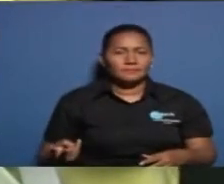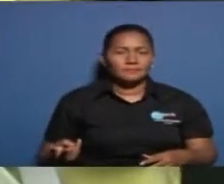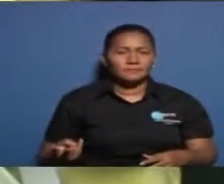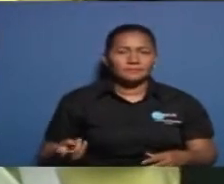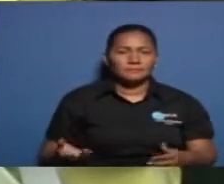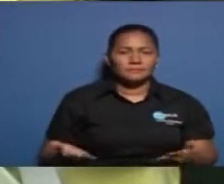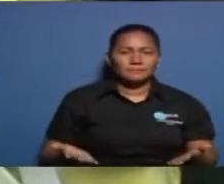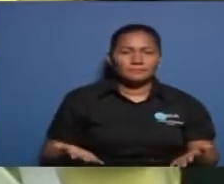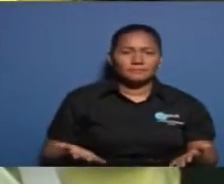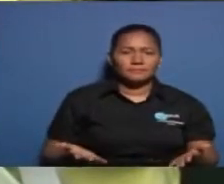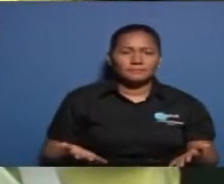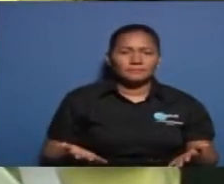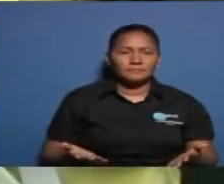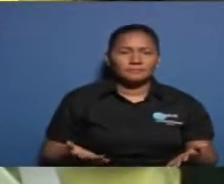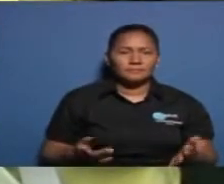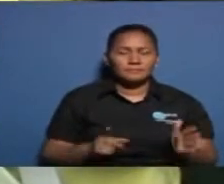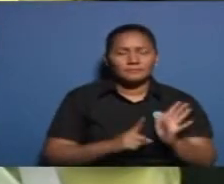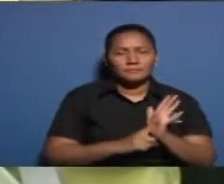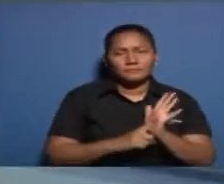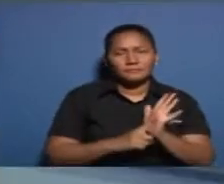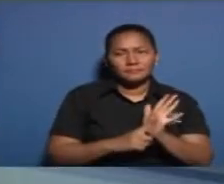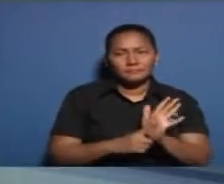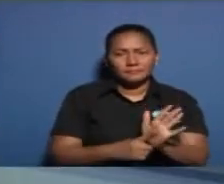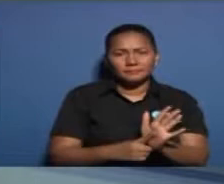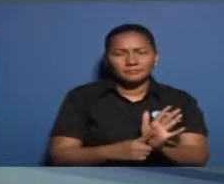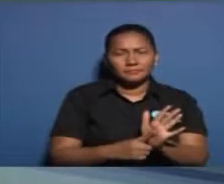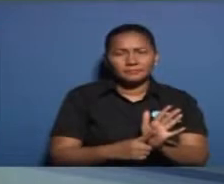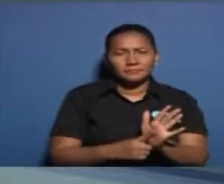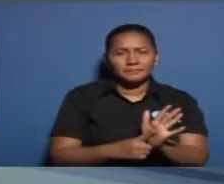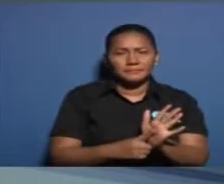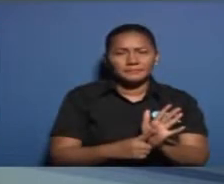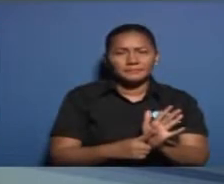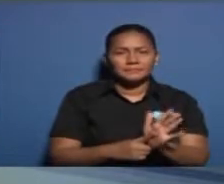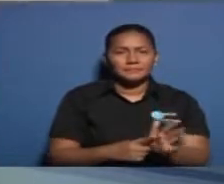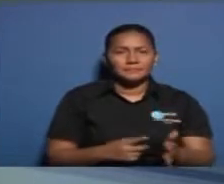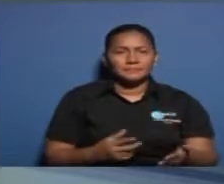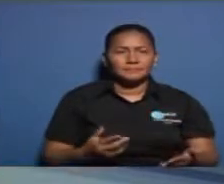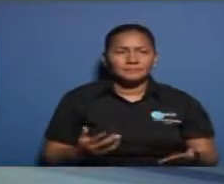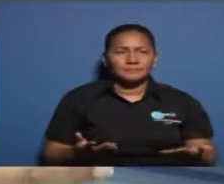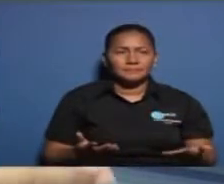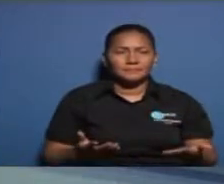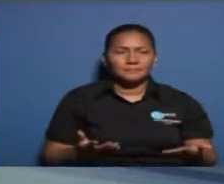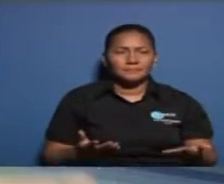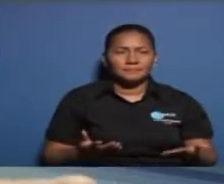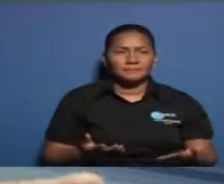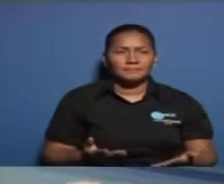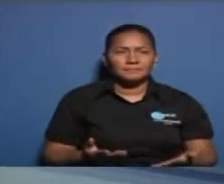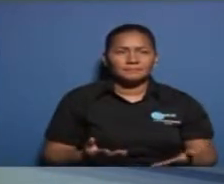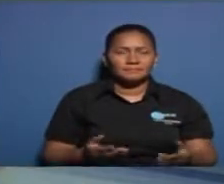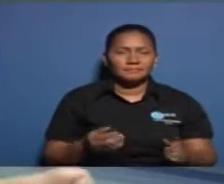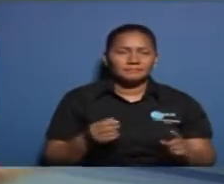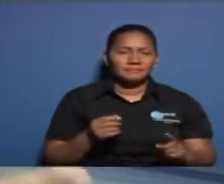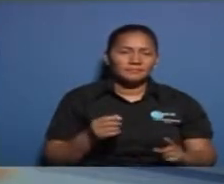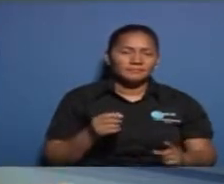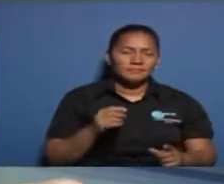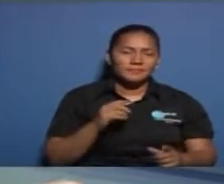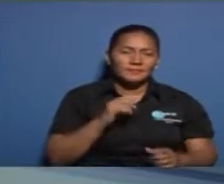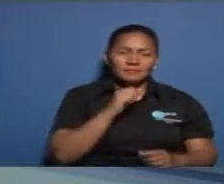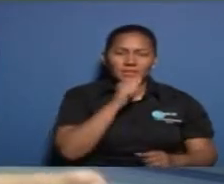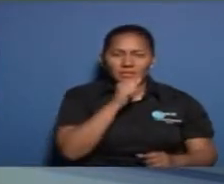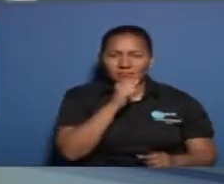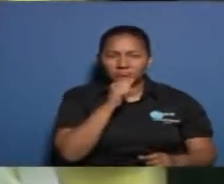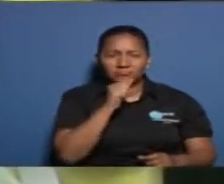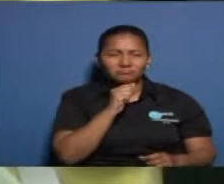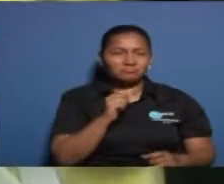quiero que aquí quede en evidencia que busco ahora que nosotros estábamos dando plomo por el micrófono le están diciendo no te dejes francisco